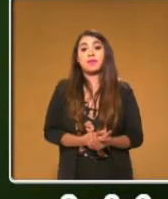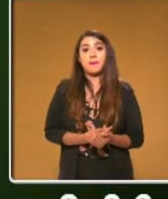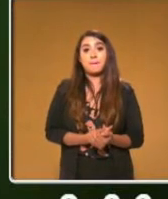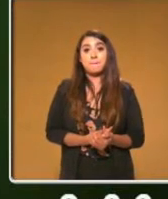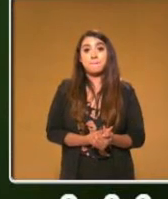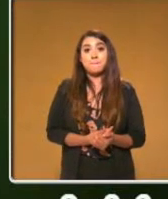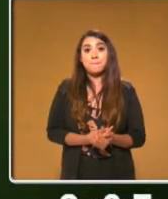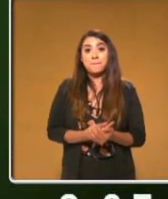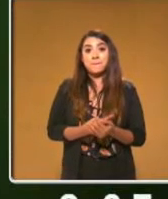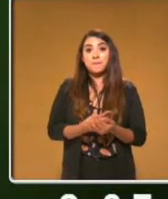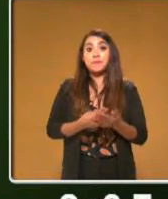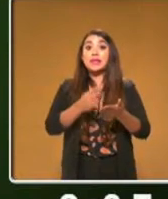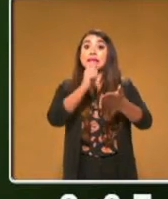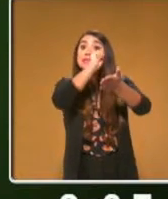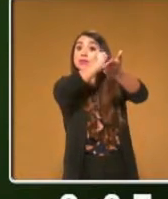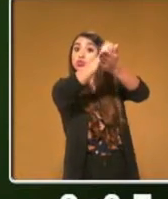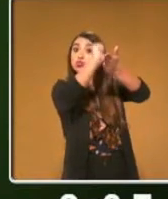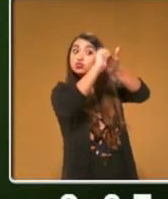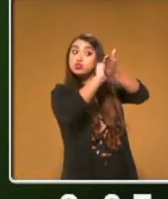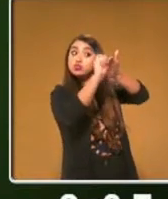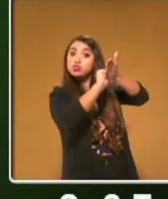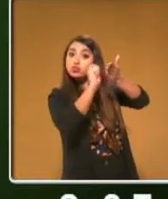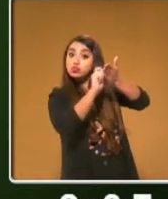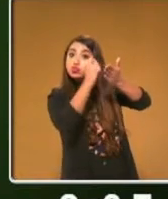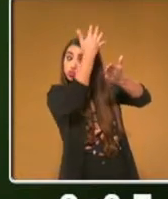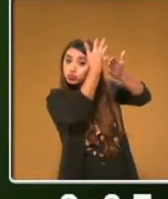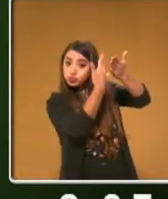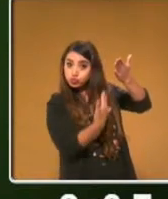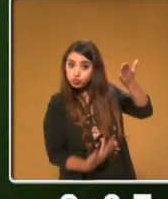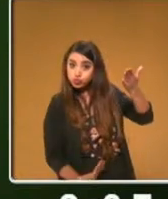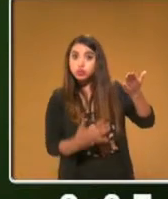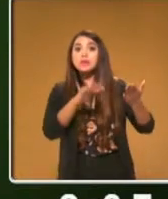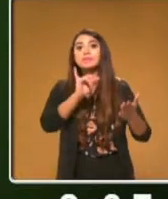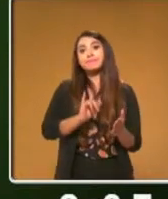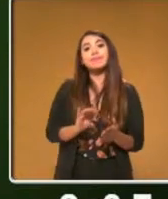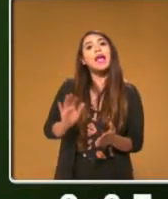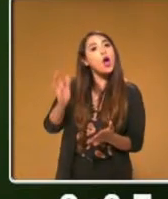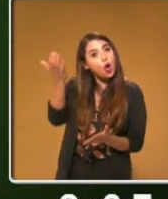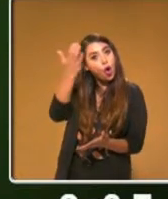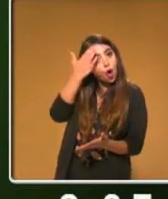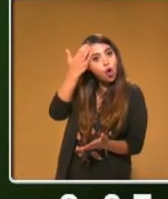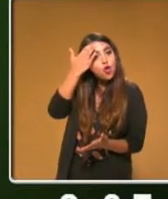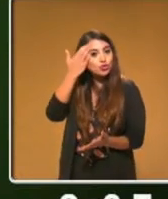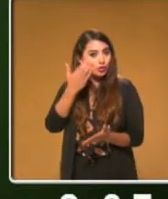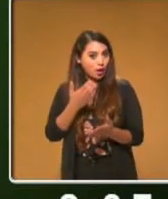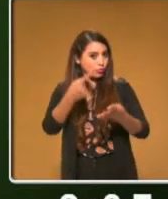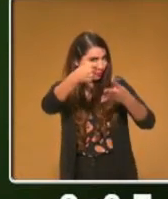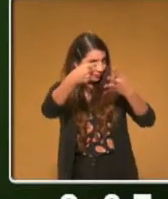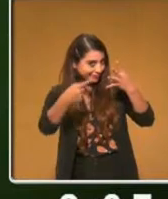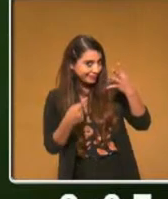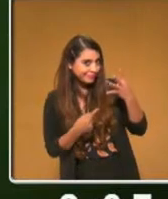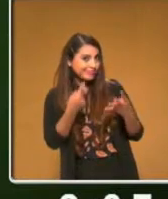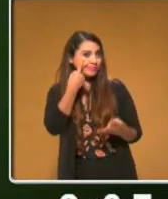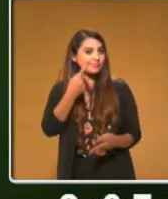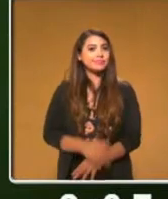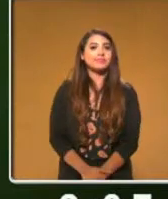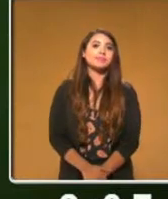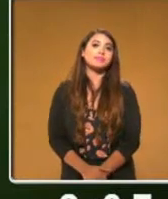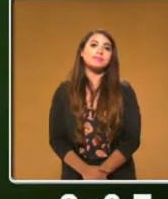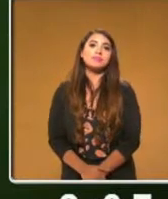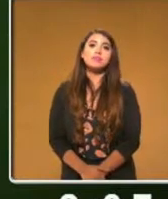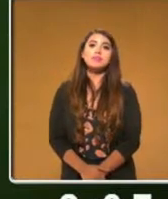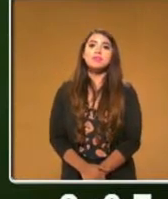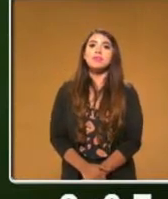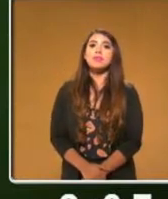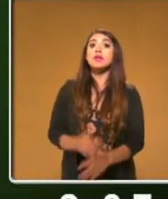un ensayo de un guión. Muy bien, conozcamos los elementos. Los elementos de una